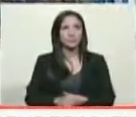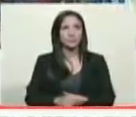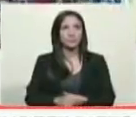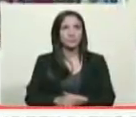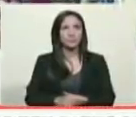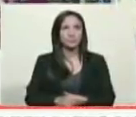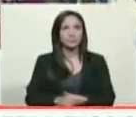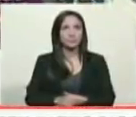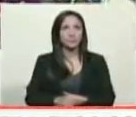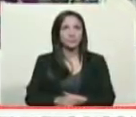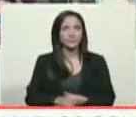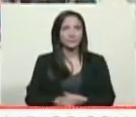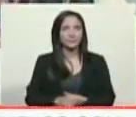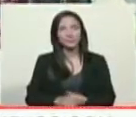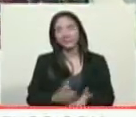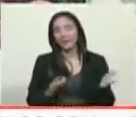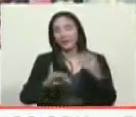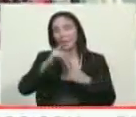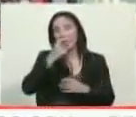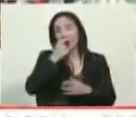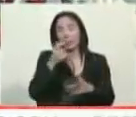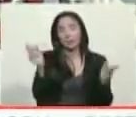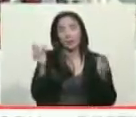Esto es un masito, ¿vale?